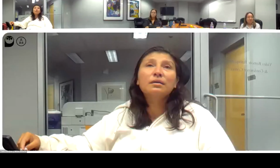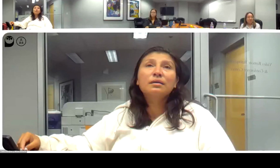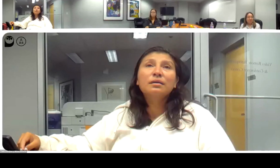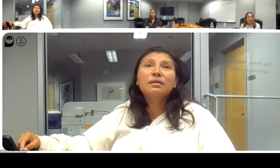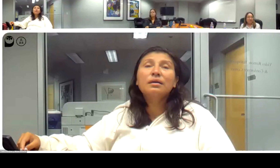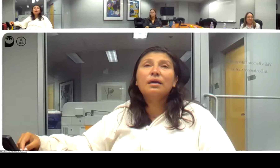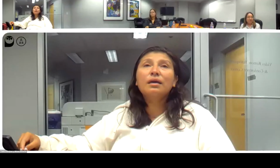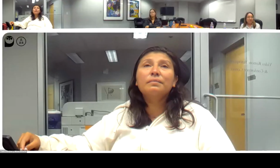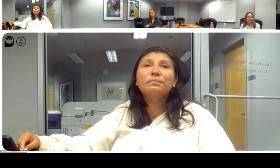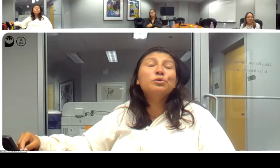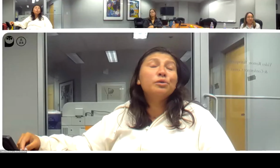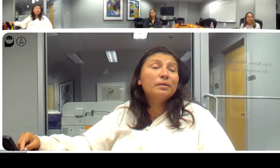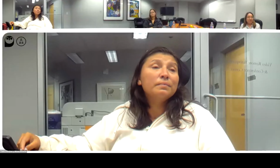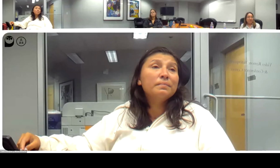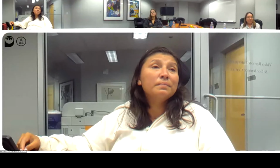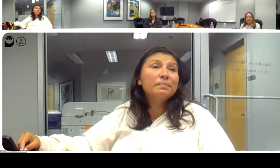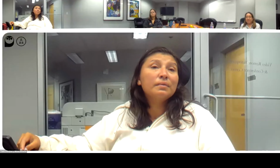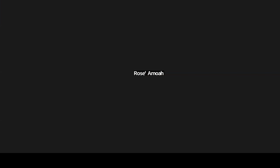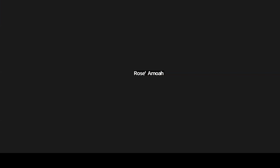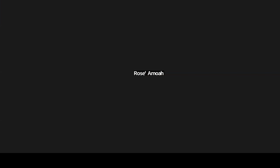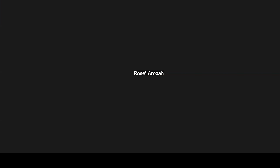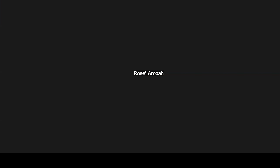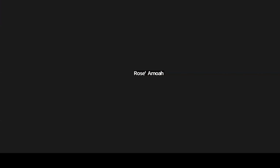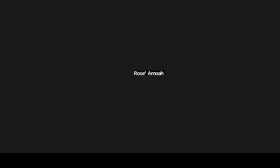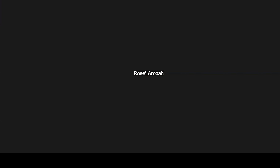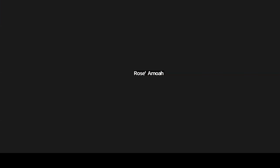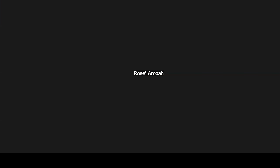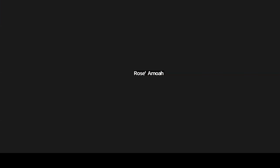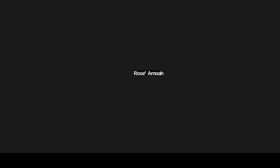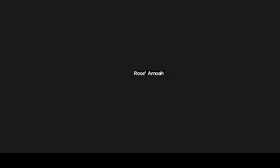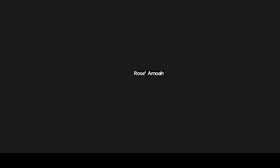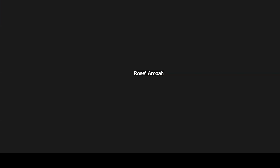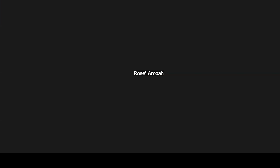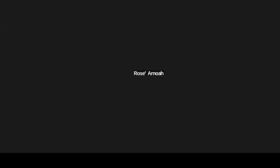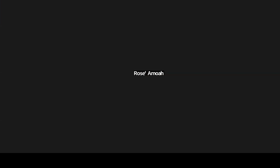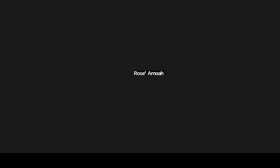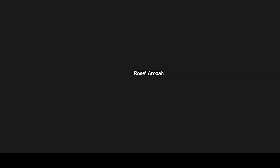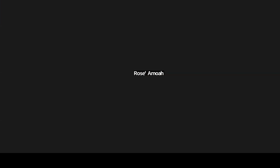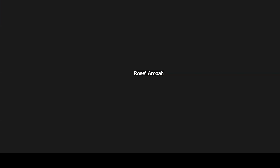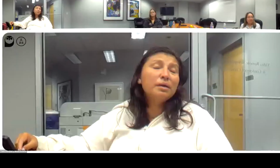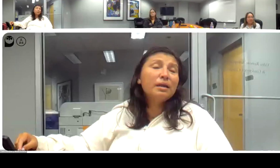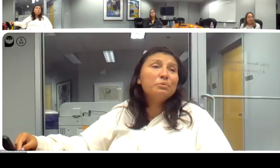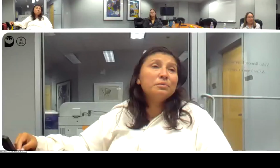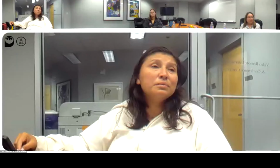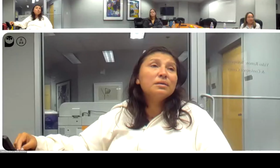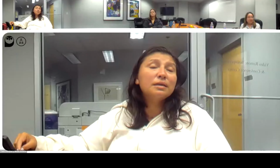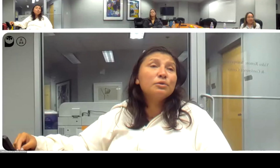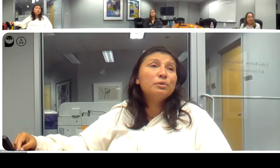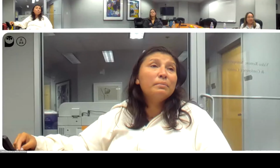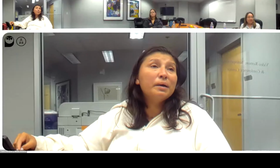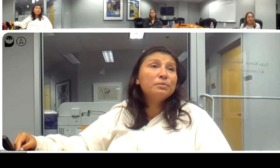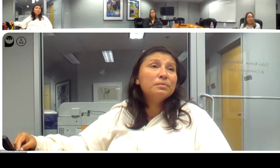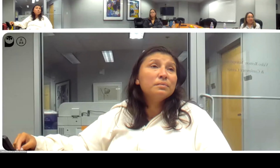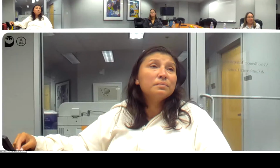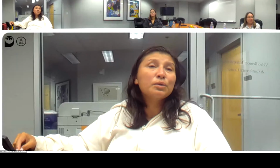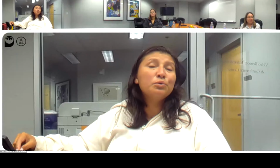triste que no lo den. Y yo quisiera que esa parte, si pudiéramos echarnos